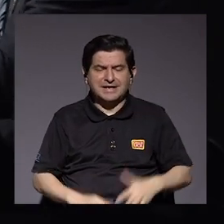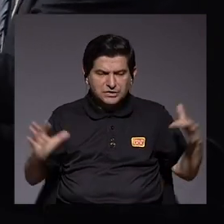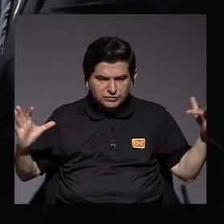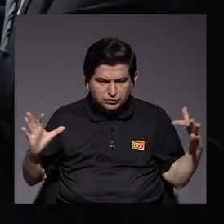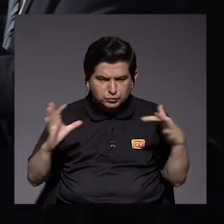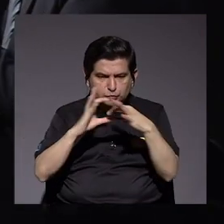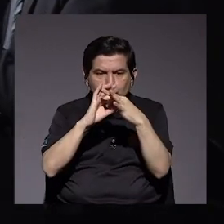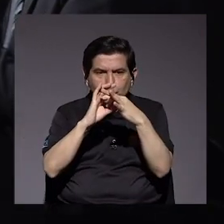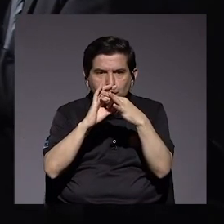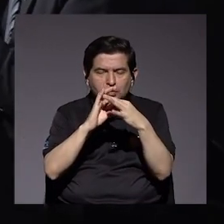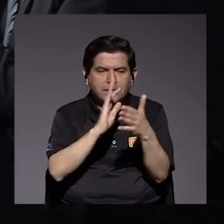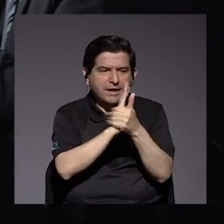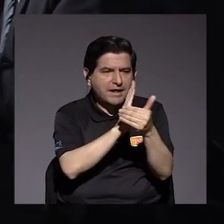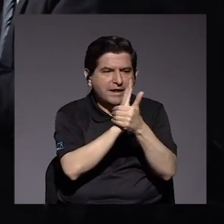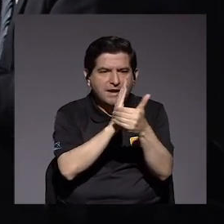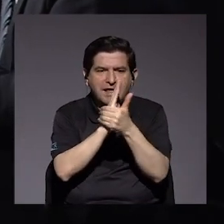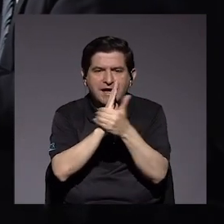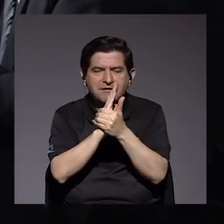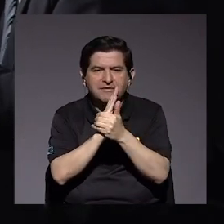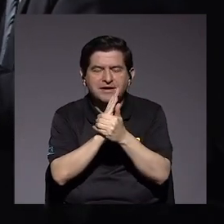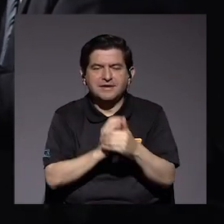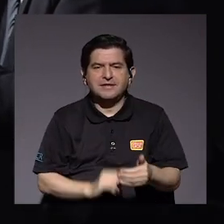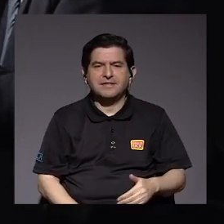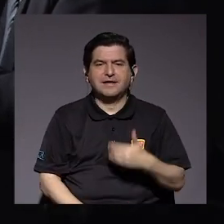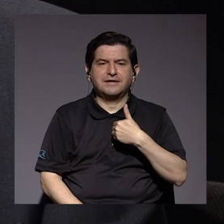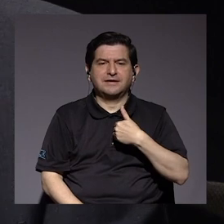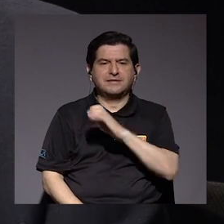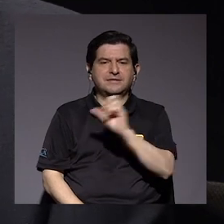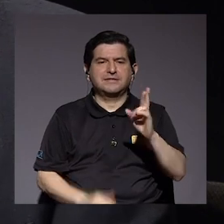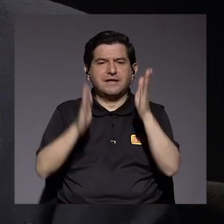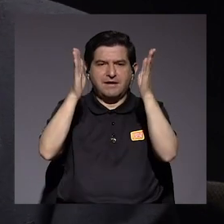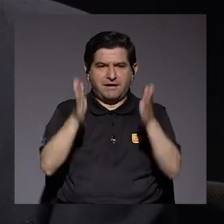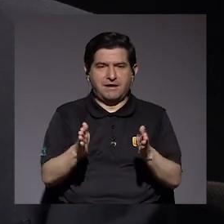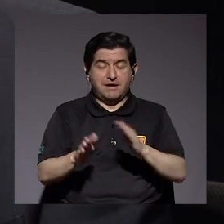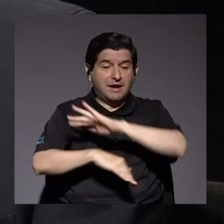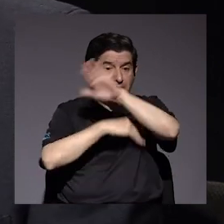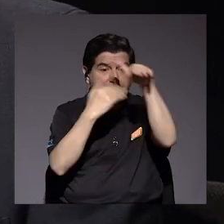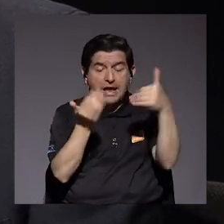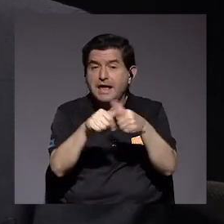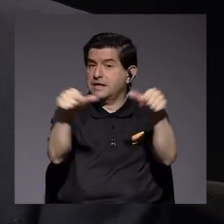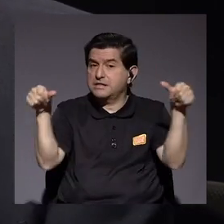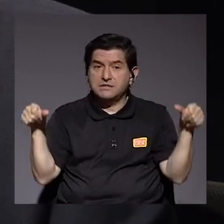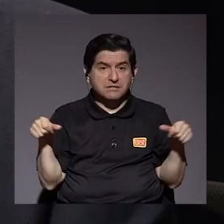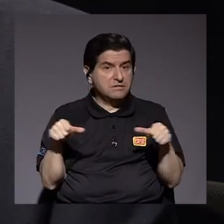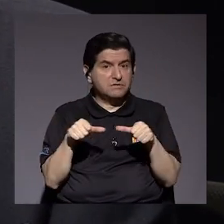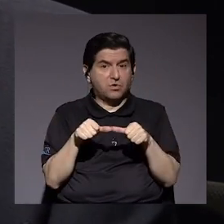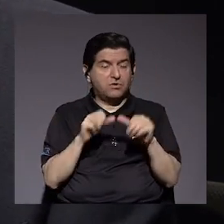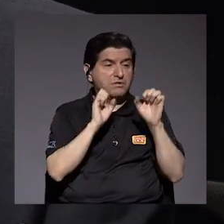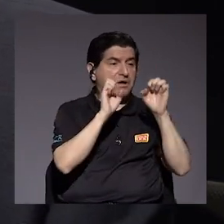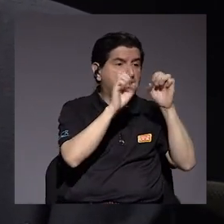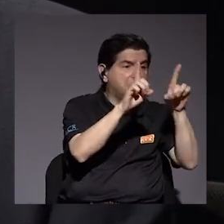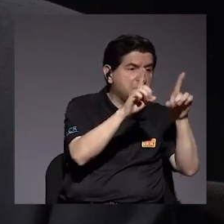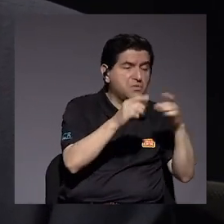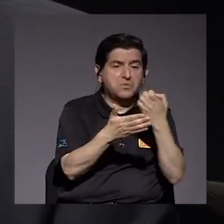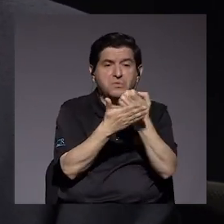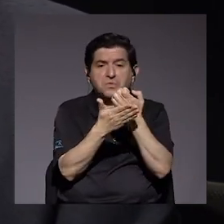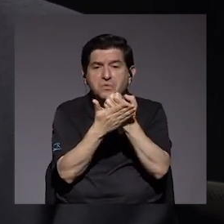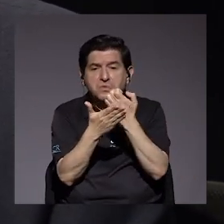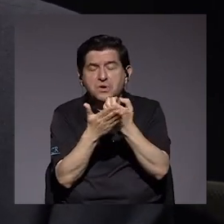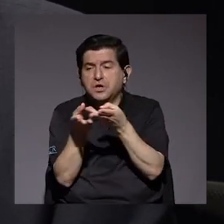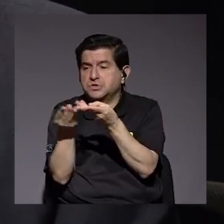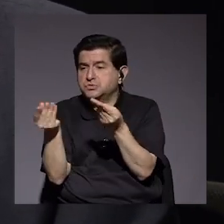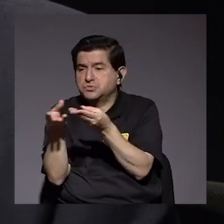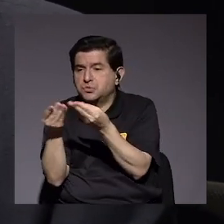cohesionar el talento costarricense el talento costarricense en todo sentido en educación en